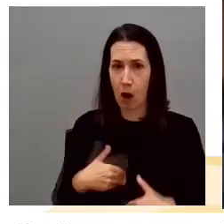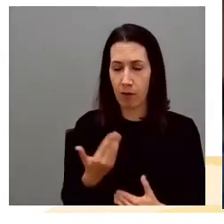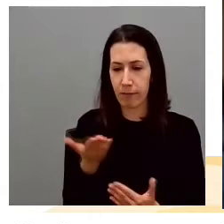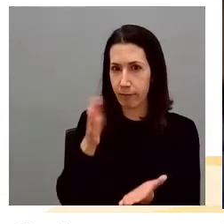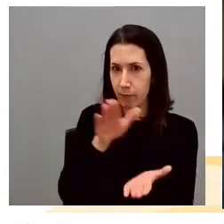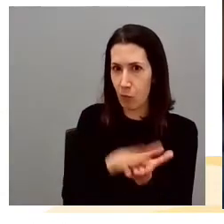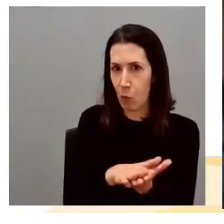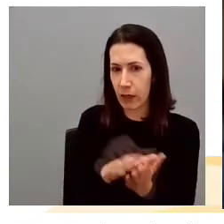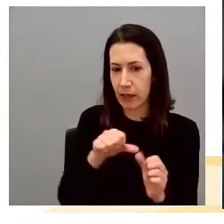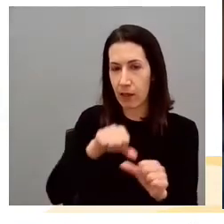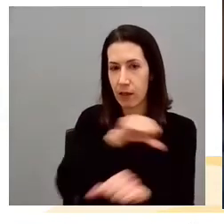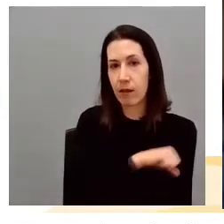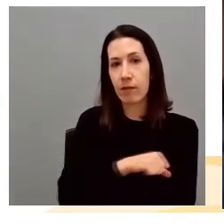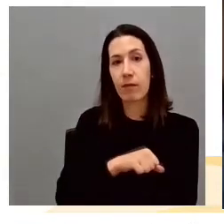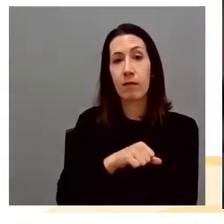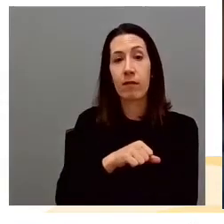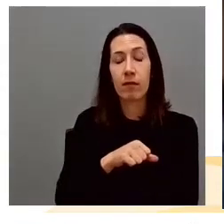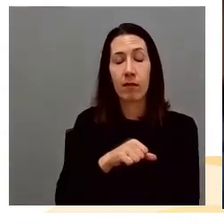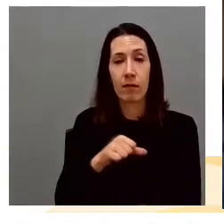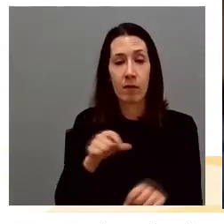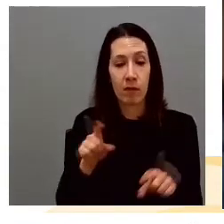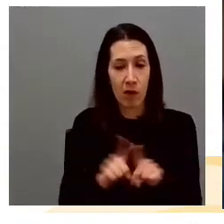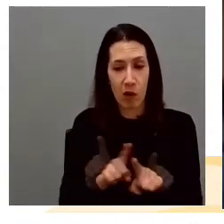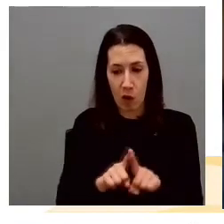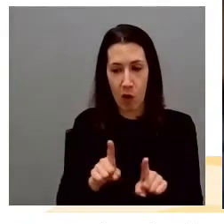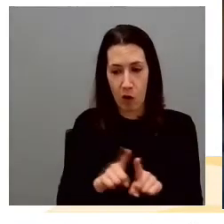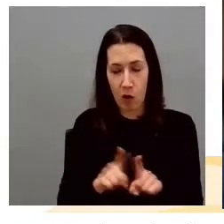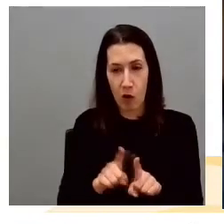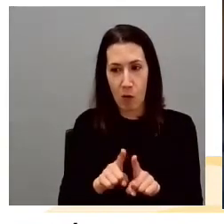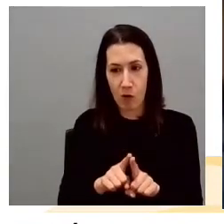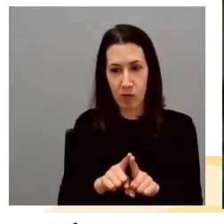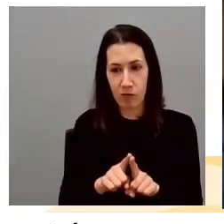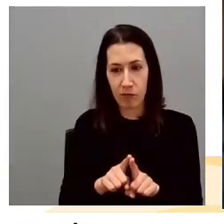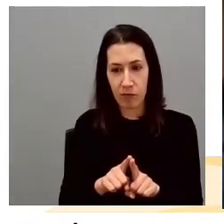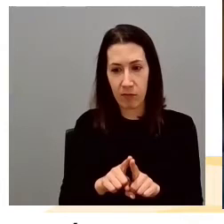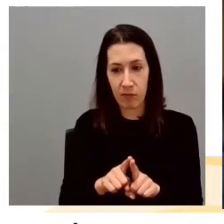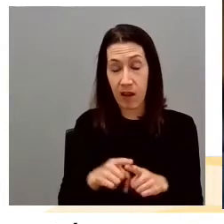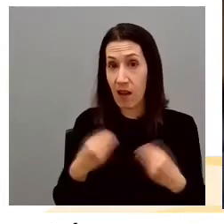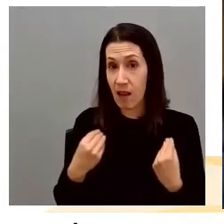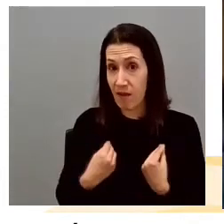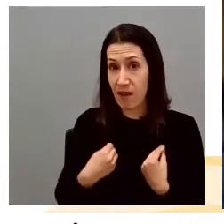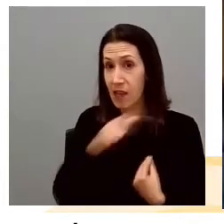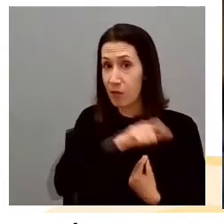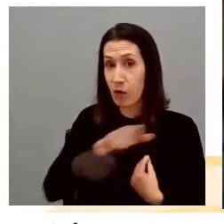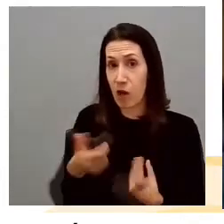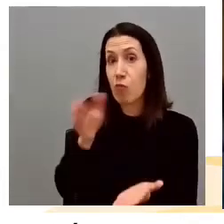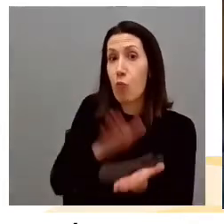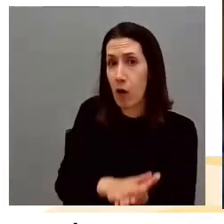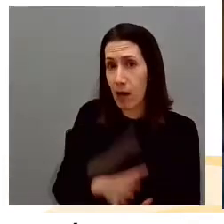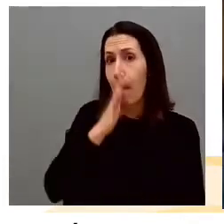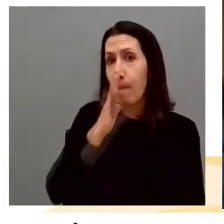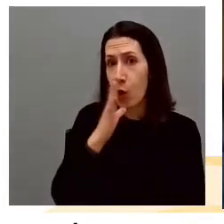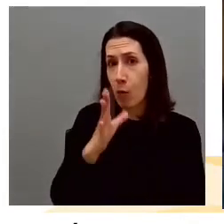sido la tristísima factura que hemos pagado en términos de vidas por la pandemia, y